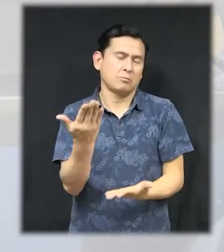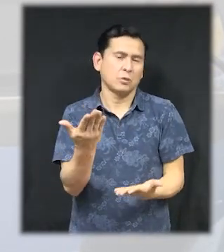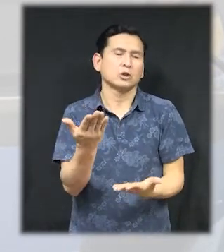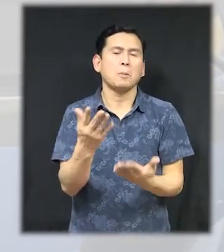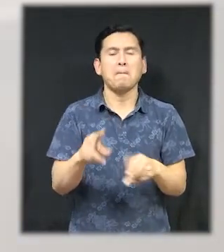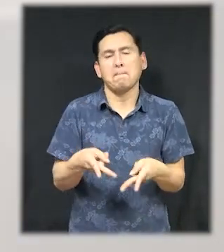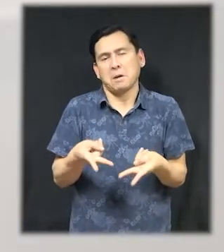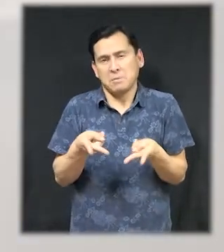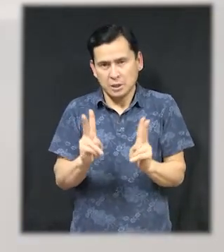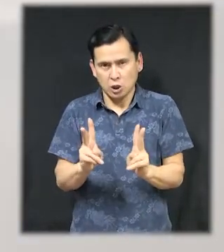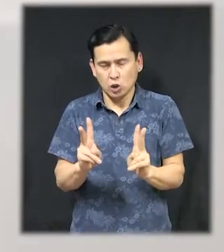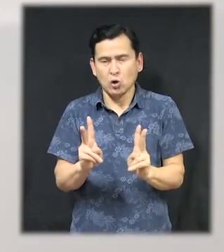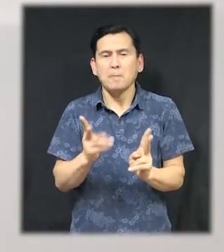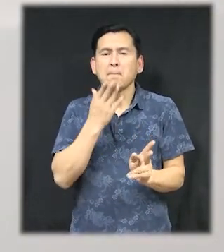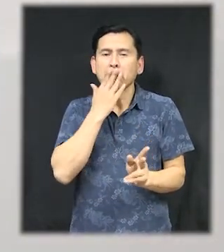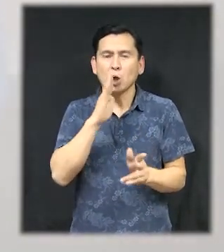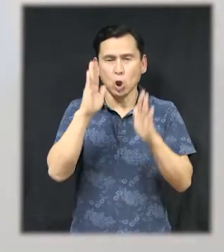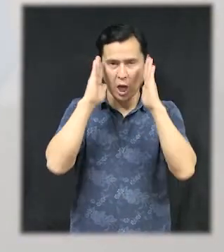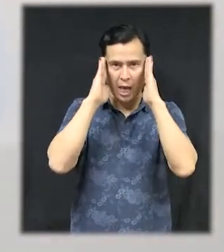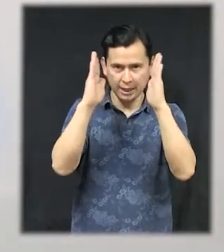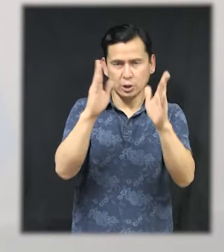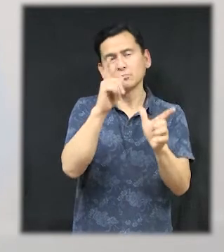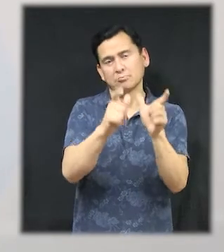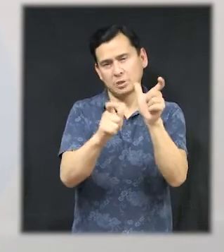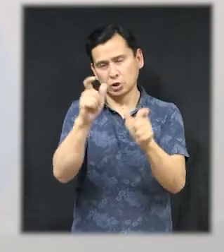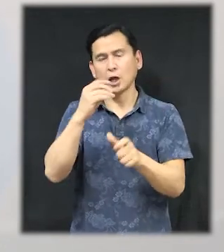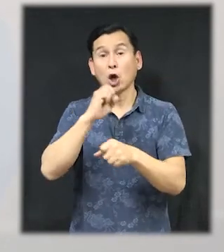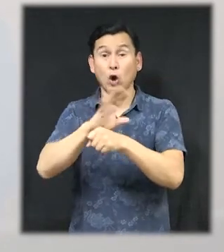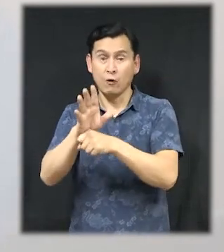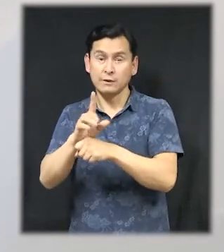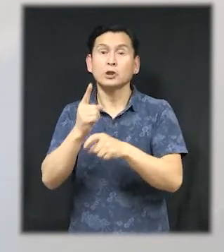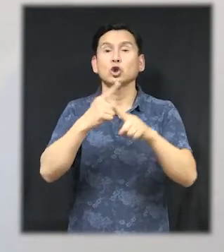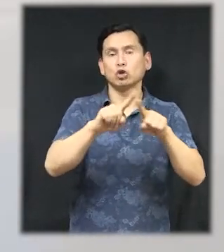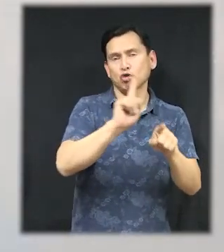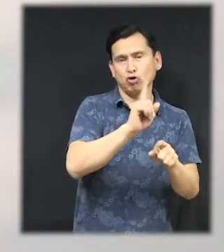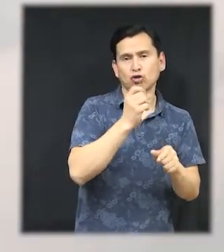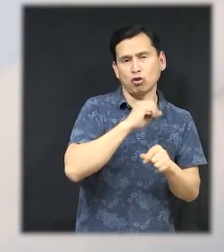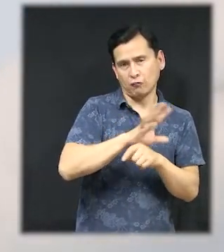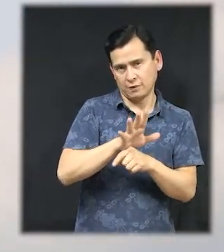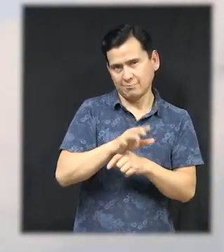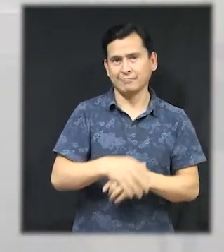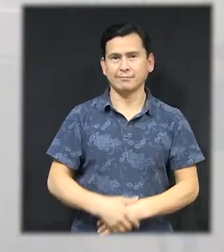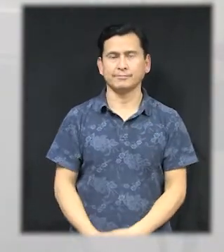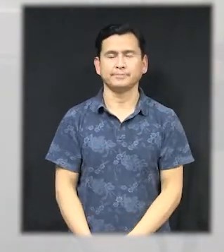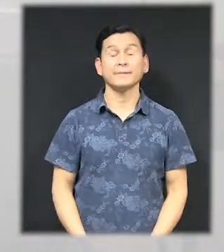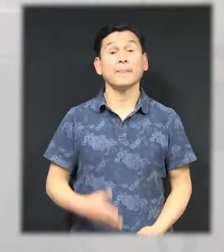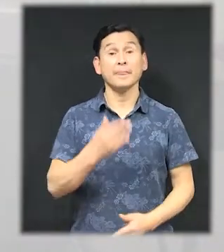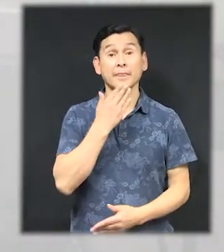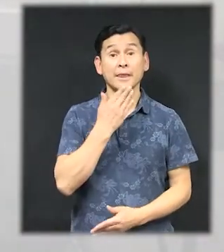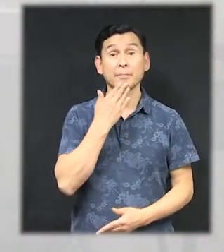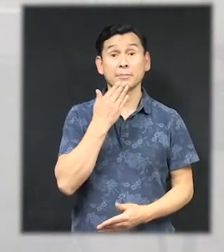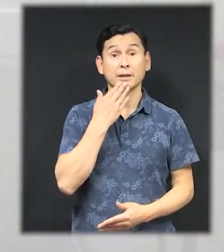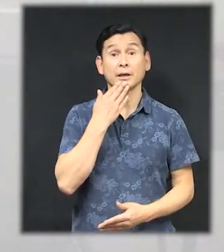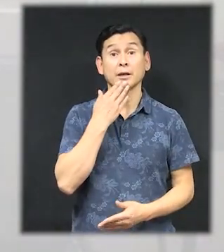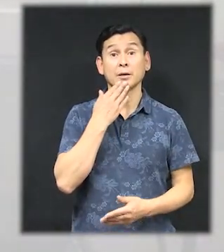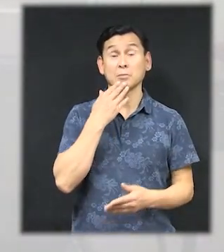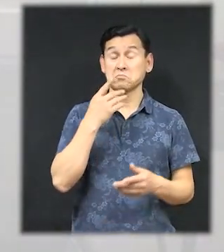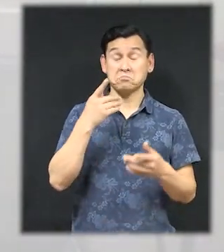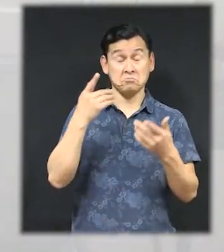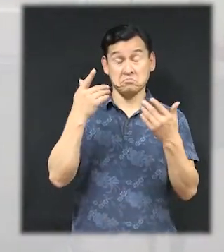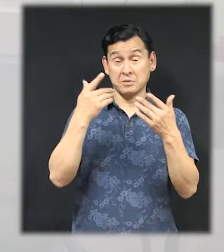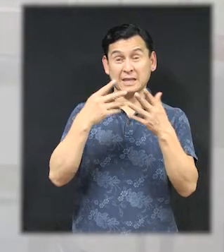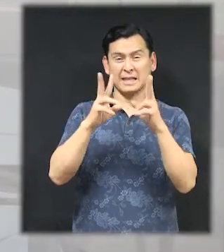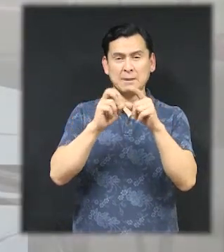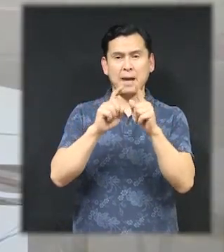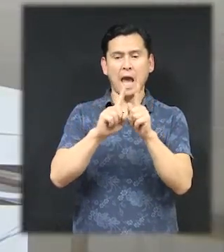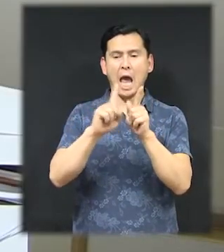regional, donde se invirtieron 1.500 millones de pesos en el hospital regional en equipamiento destinado